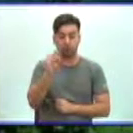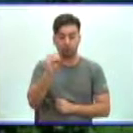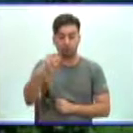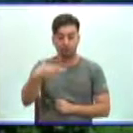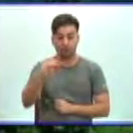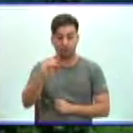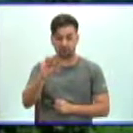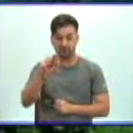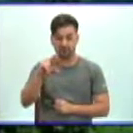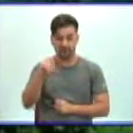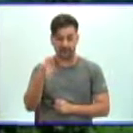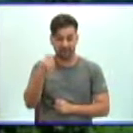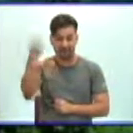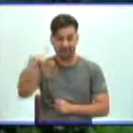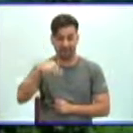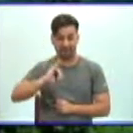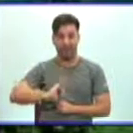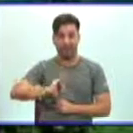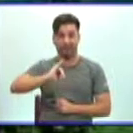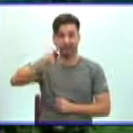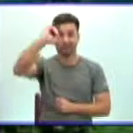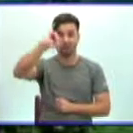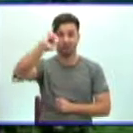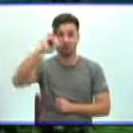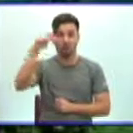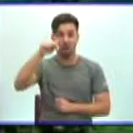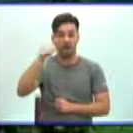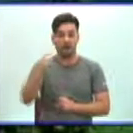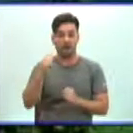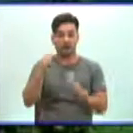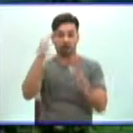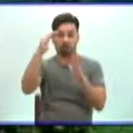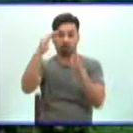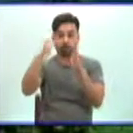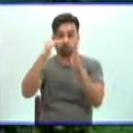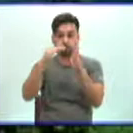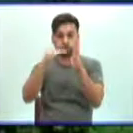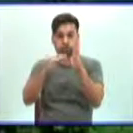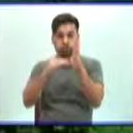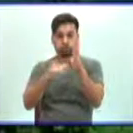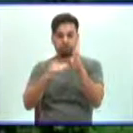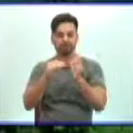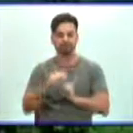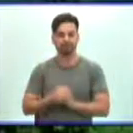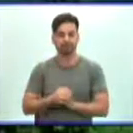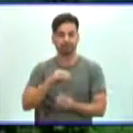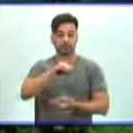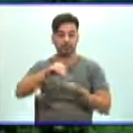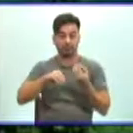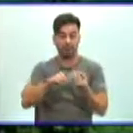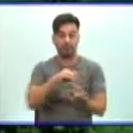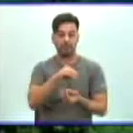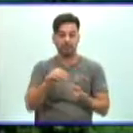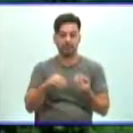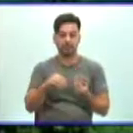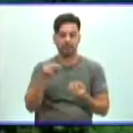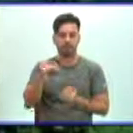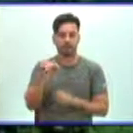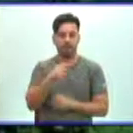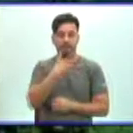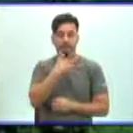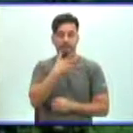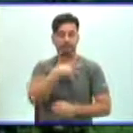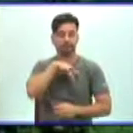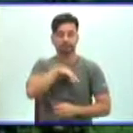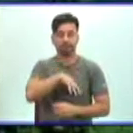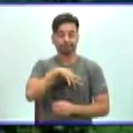la presión, ese cambio de presión es lo que hace que tengamos esa sensación de ruido en los oídos, de